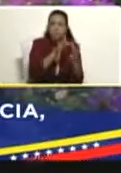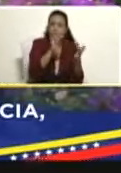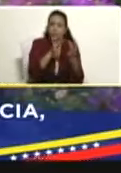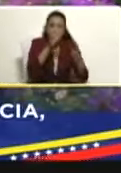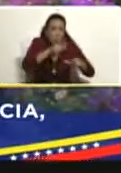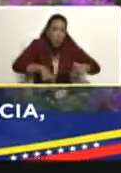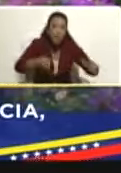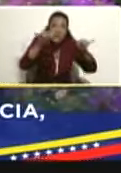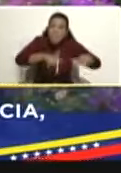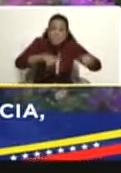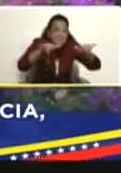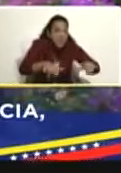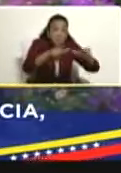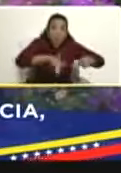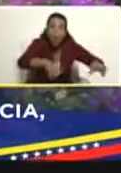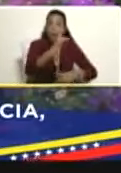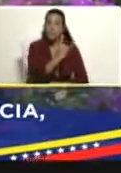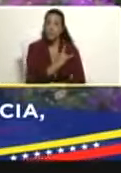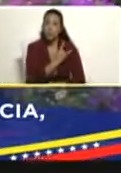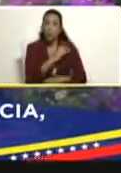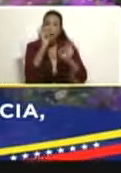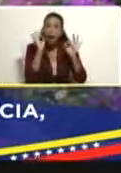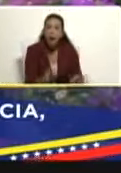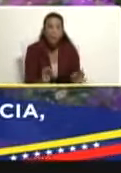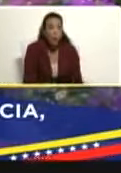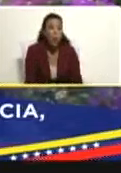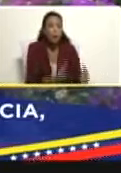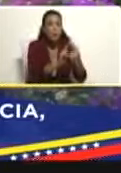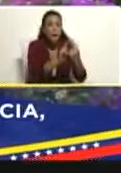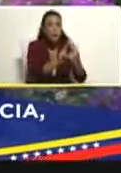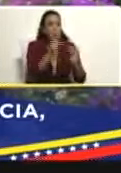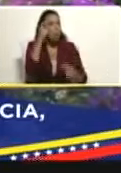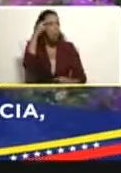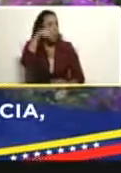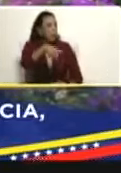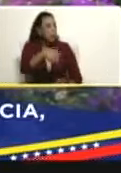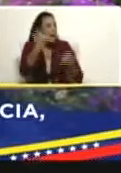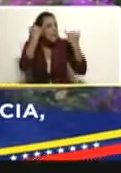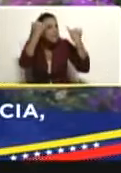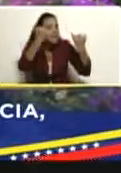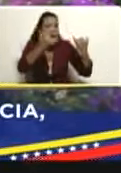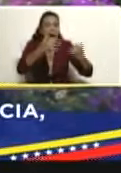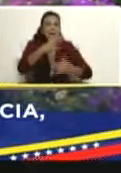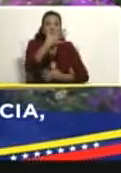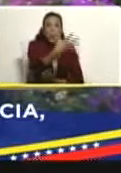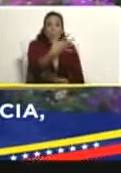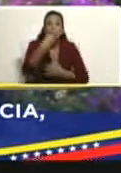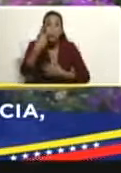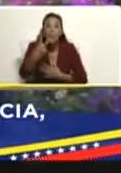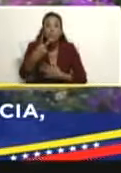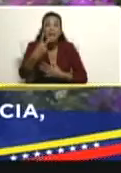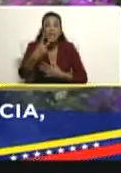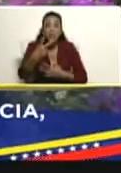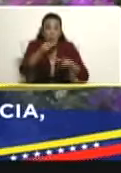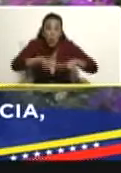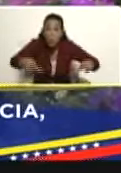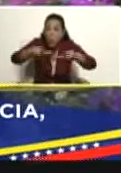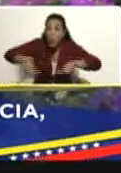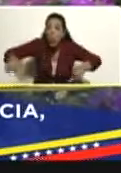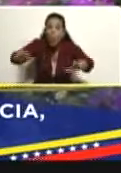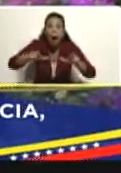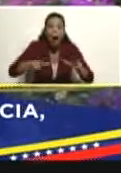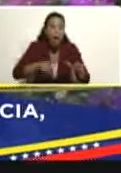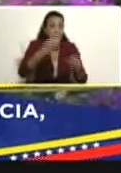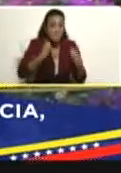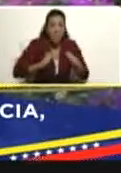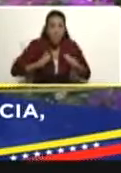nuestros propios espacios de investigación. Donde nos encontramos hoy, que es el IDEA, tenemos 52 alojamientos para